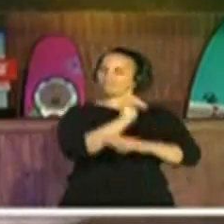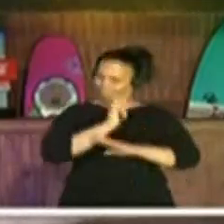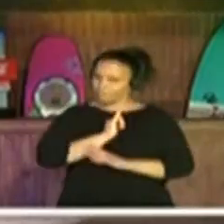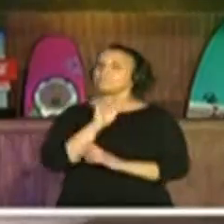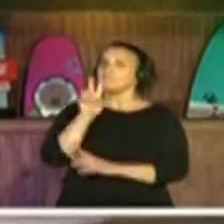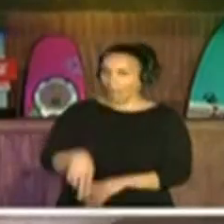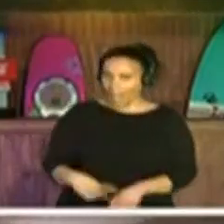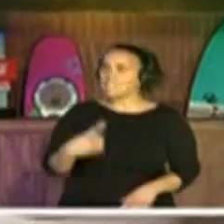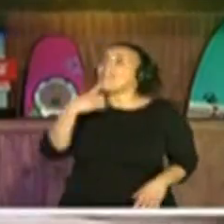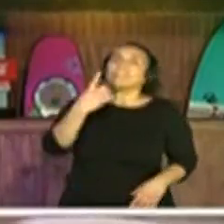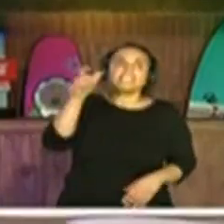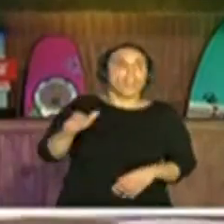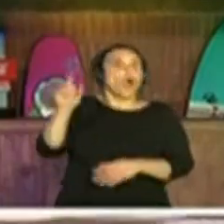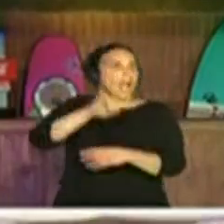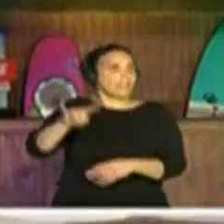¡Díselo, canario!